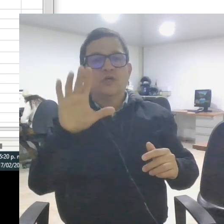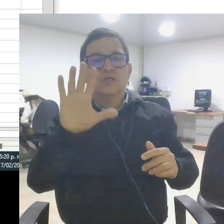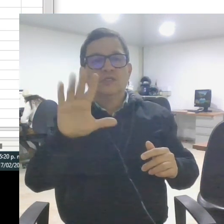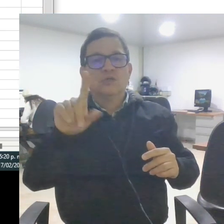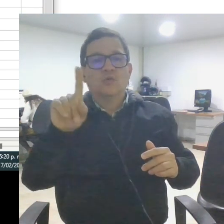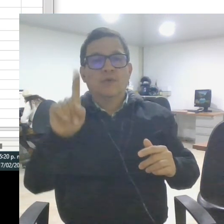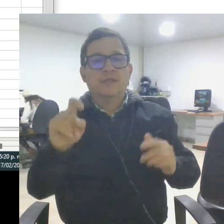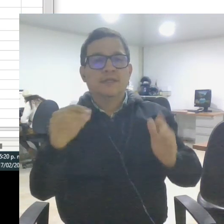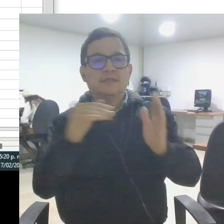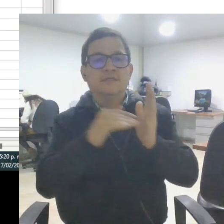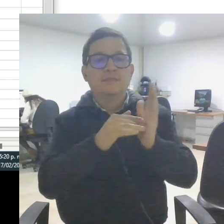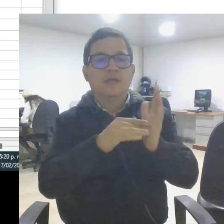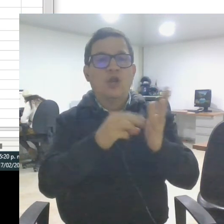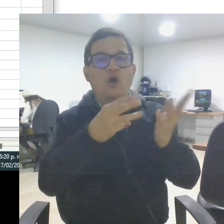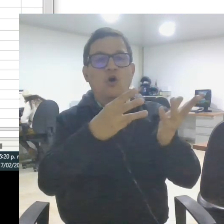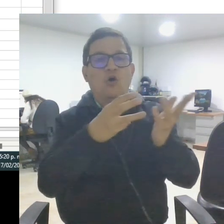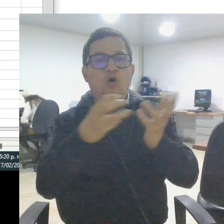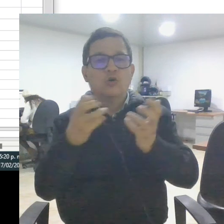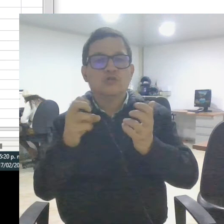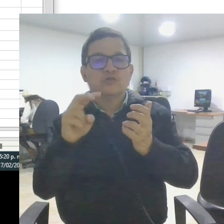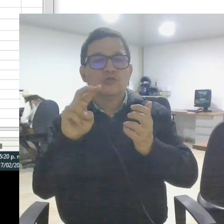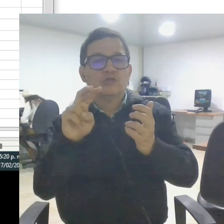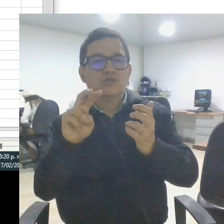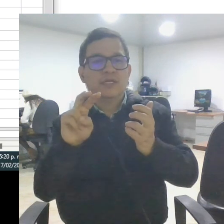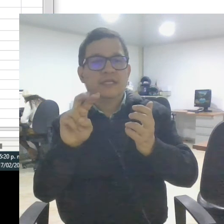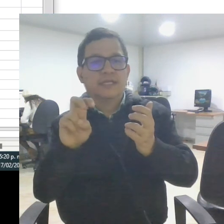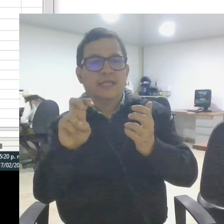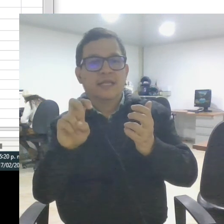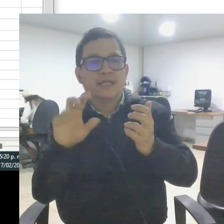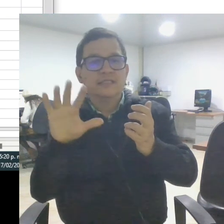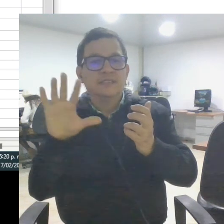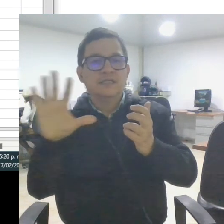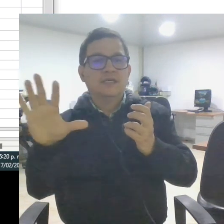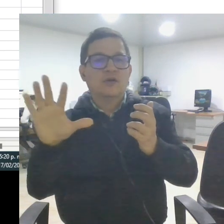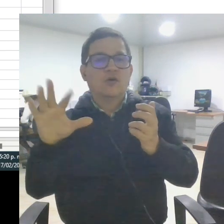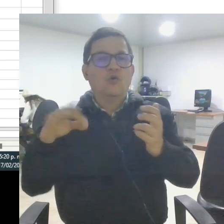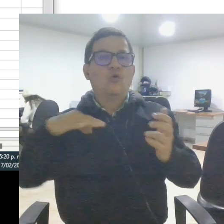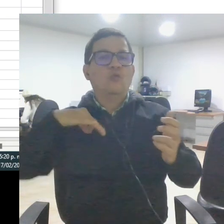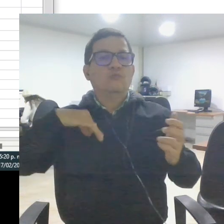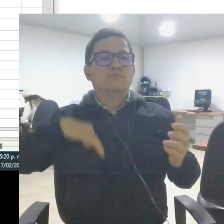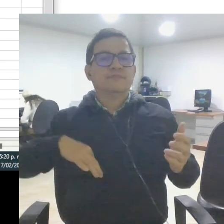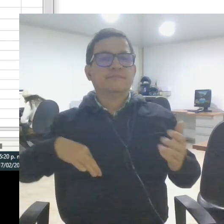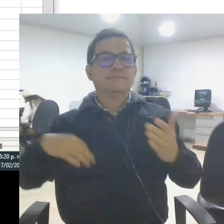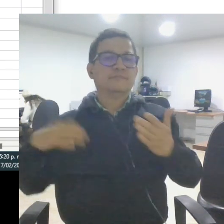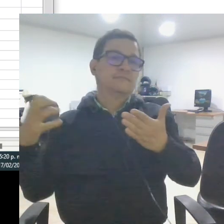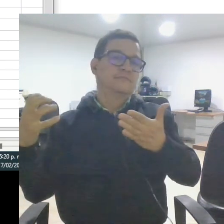456.875, que viene siendo nuestra utilidad.